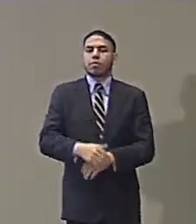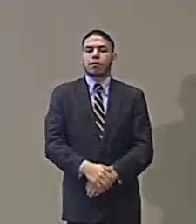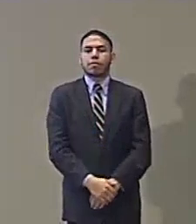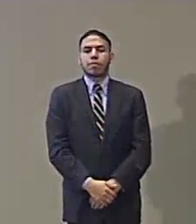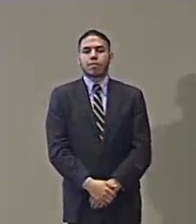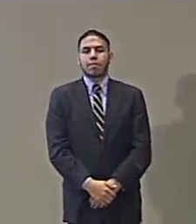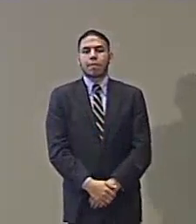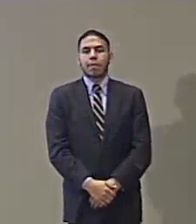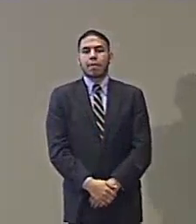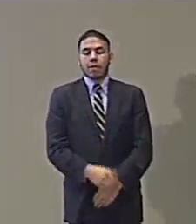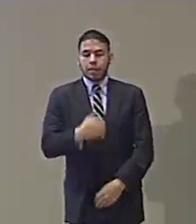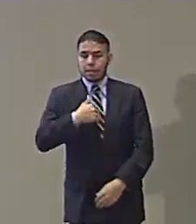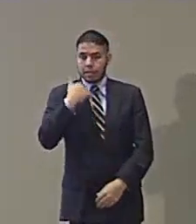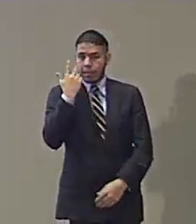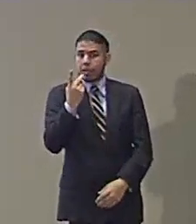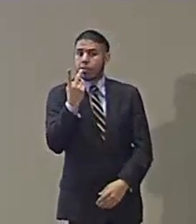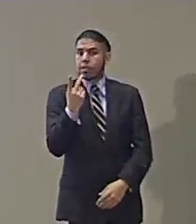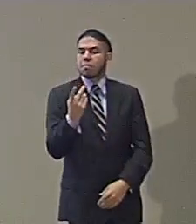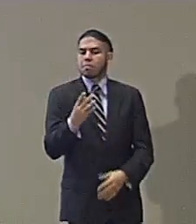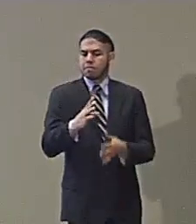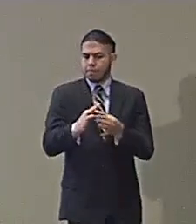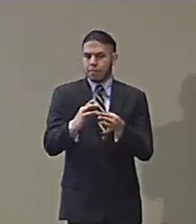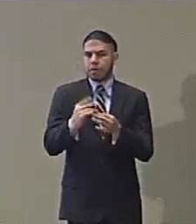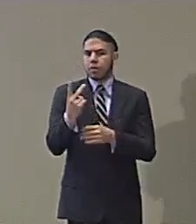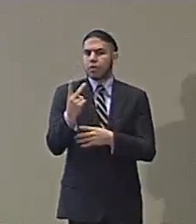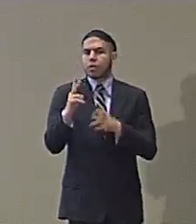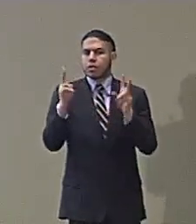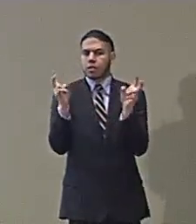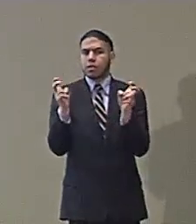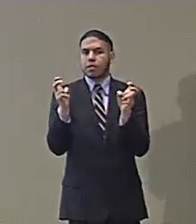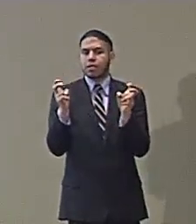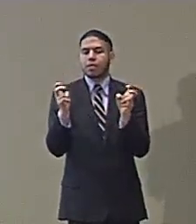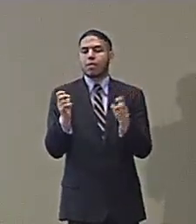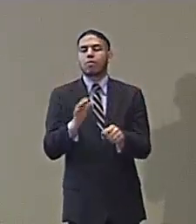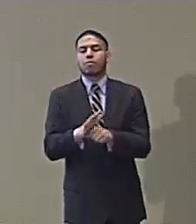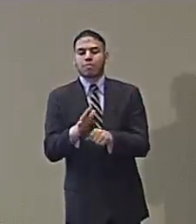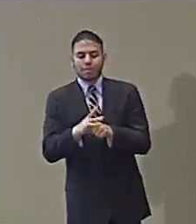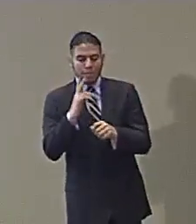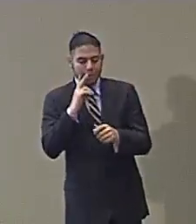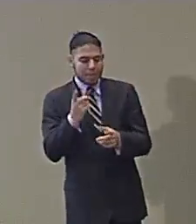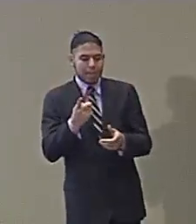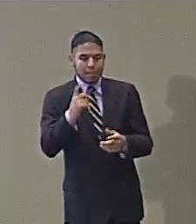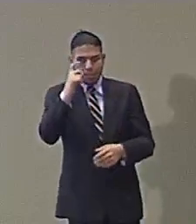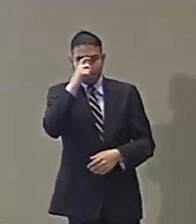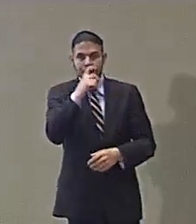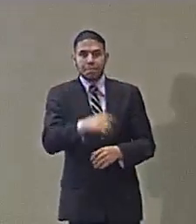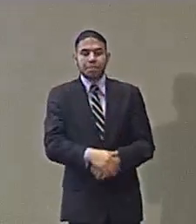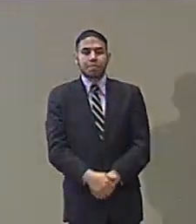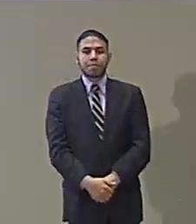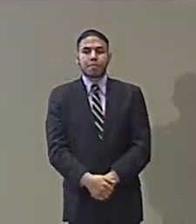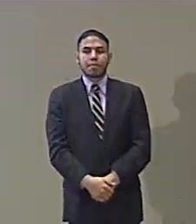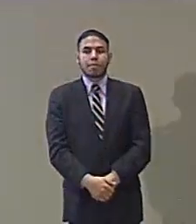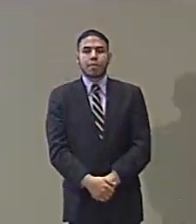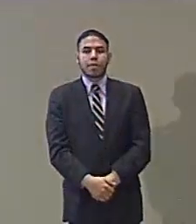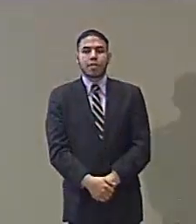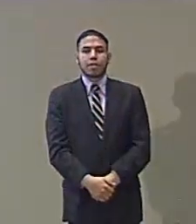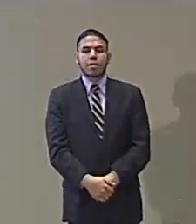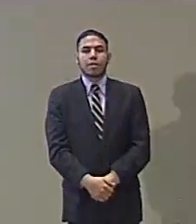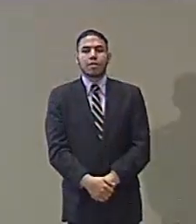quisiera mencionar dos temas adicionales que nos vienen a complicar la ecuación al turismo y son